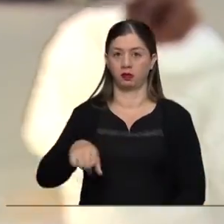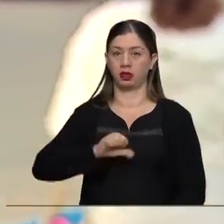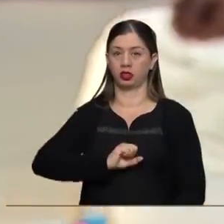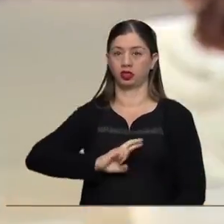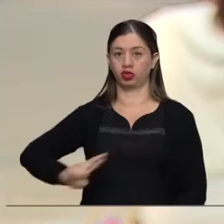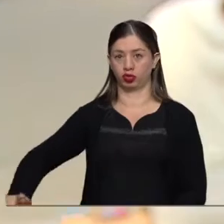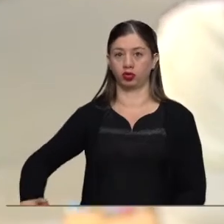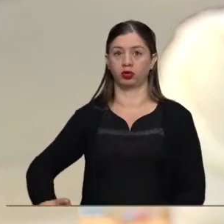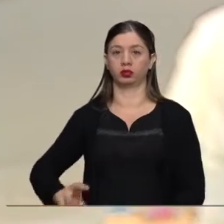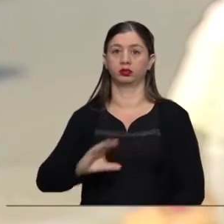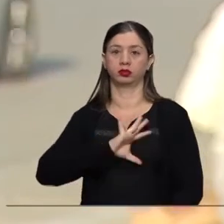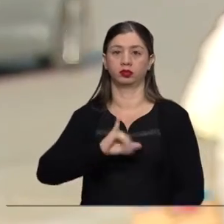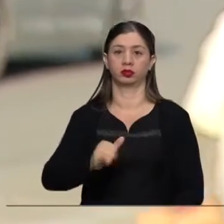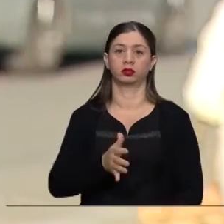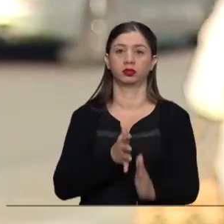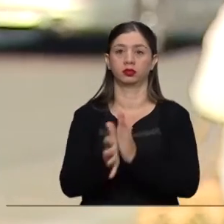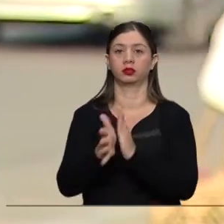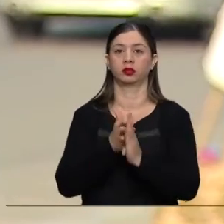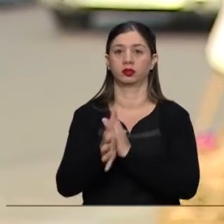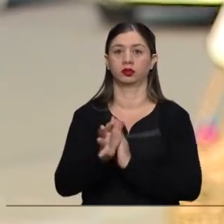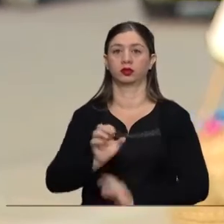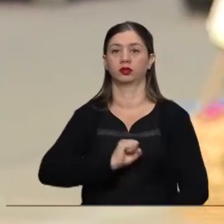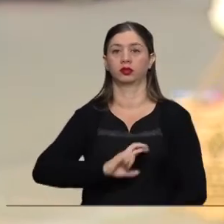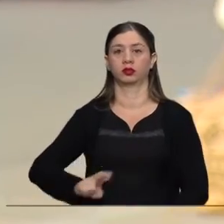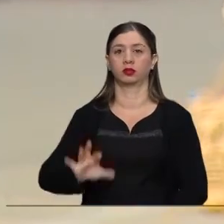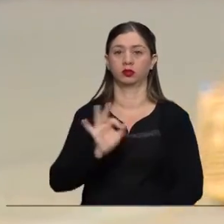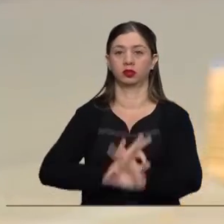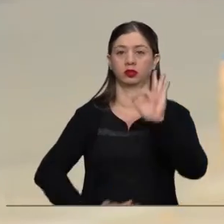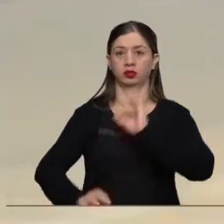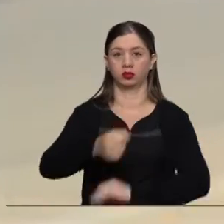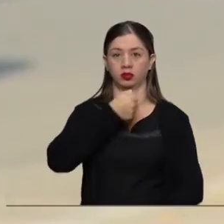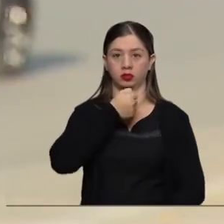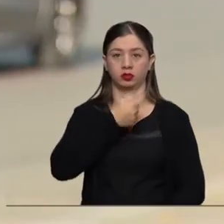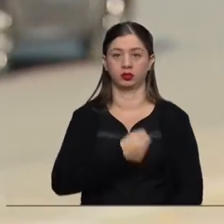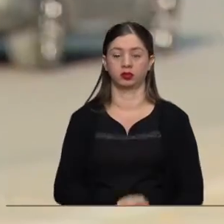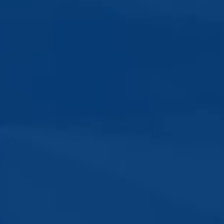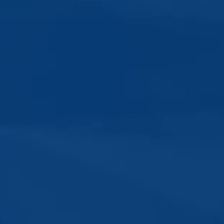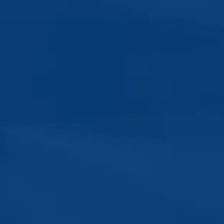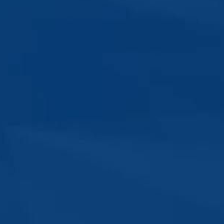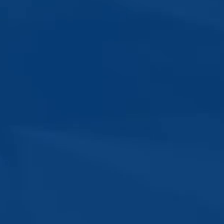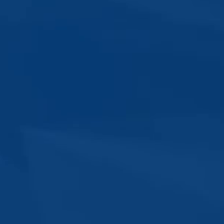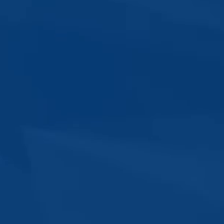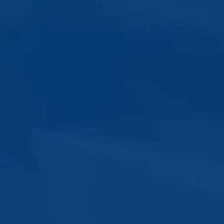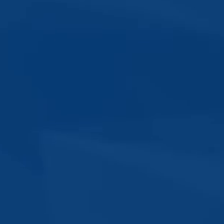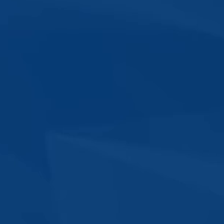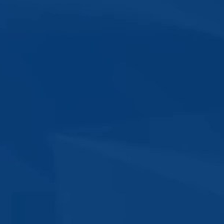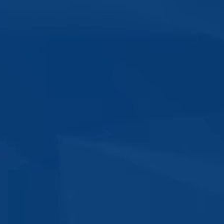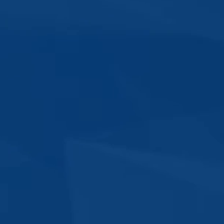Sultana del Valle. Información a esta hora en el sur de Cali, Carlos Gutiérrez, Telepacífico Noticias.